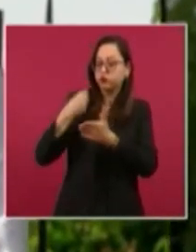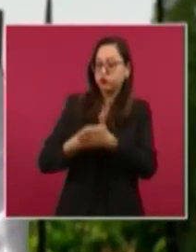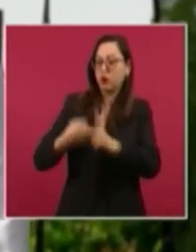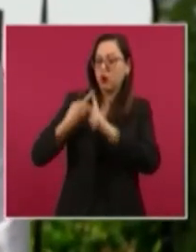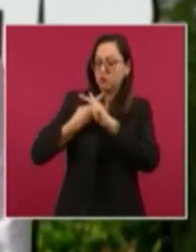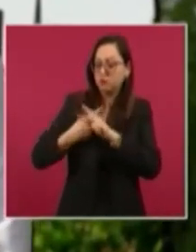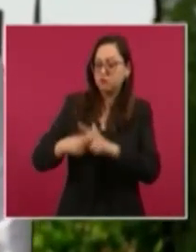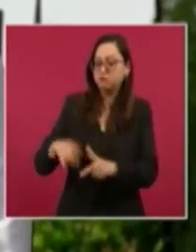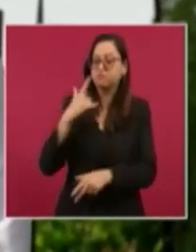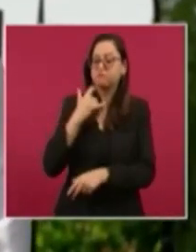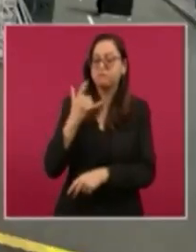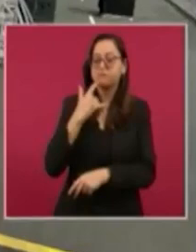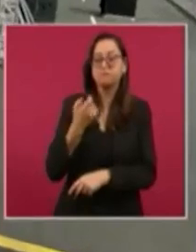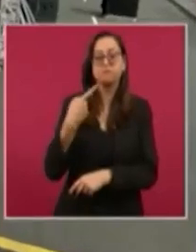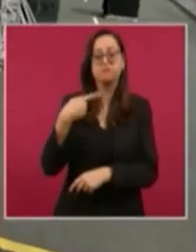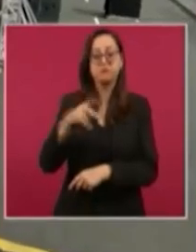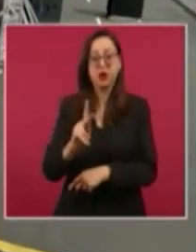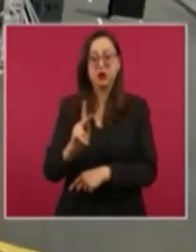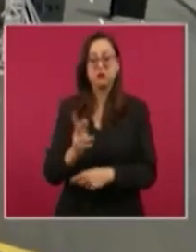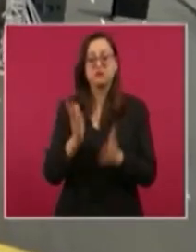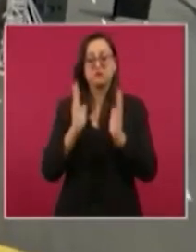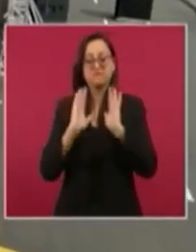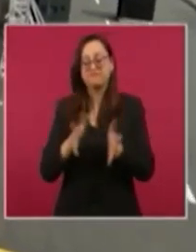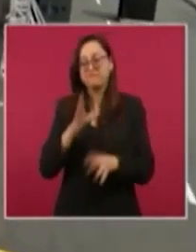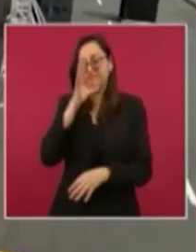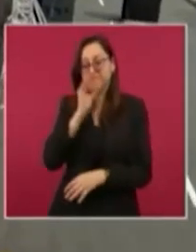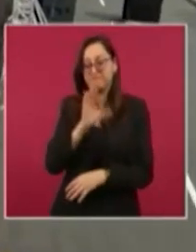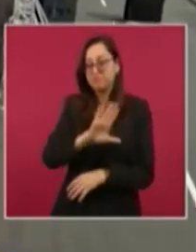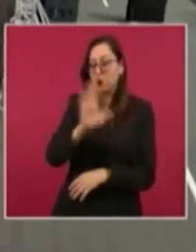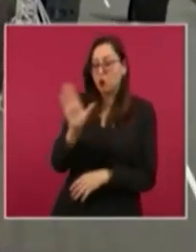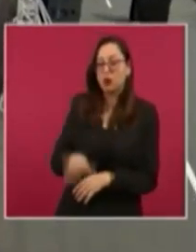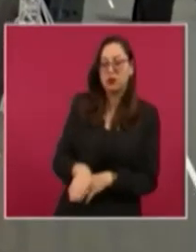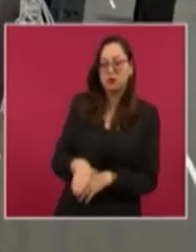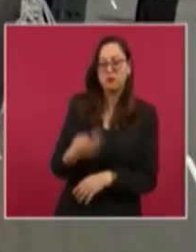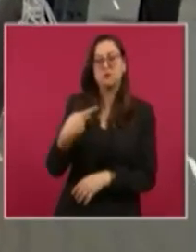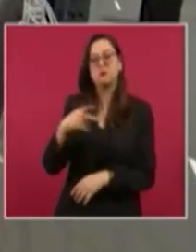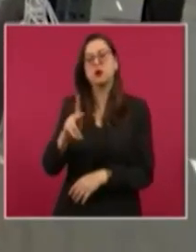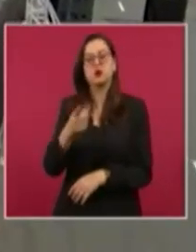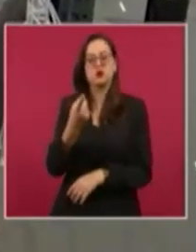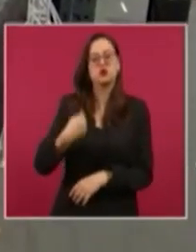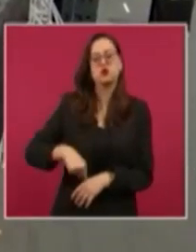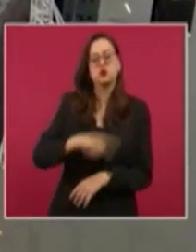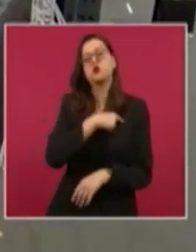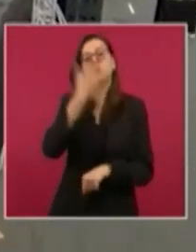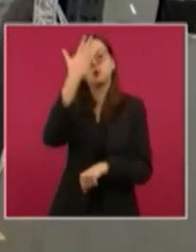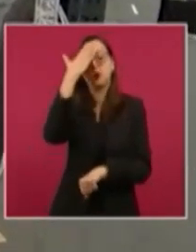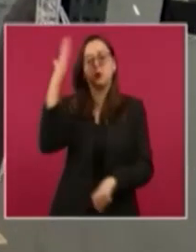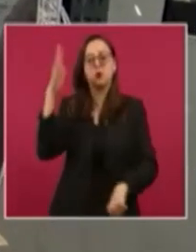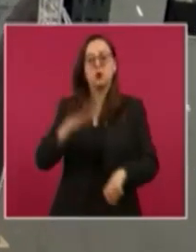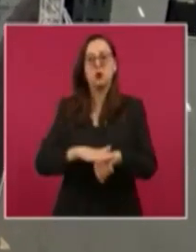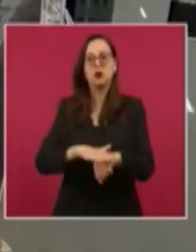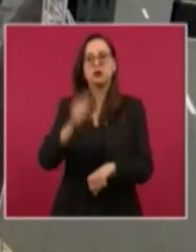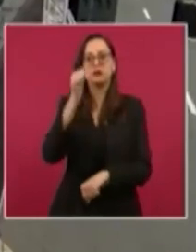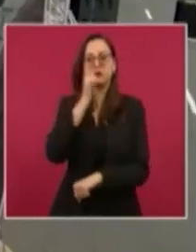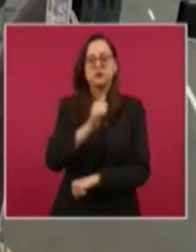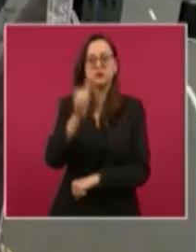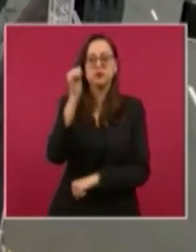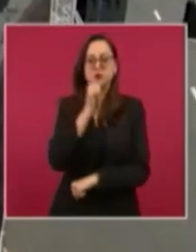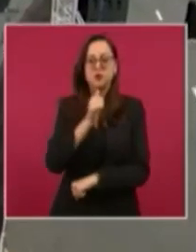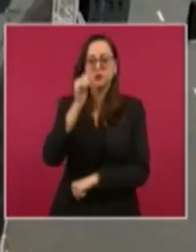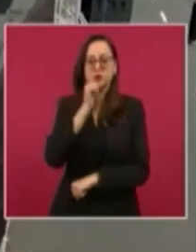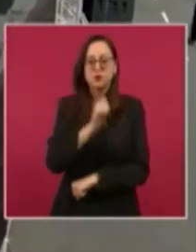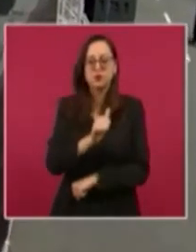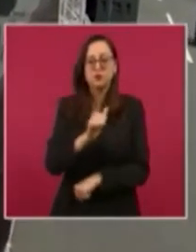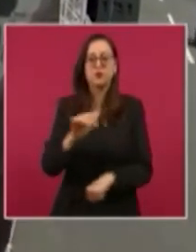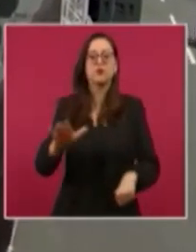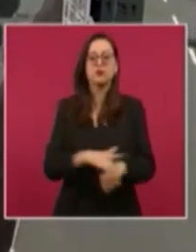Estoy totalmente de acuerdo mostró su músculo creo que desde el punto de vista de la presidencia de la República de Palacio Nacional es